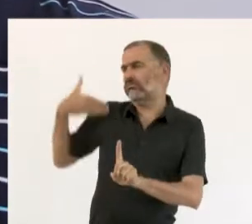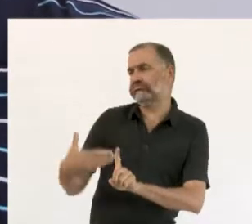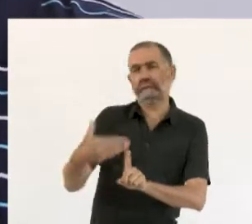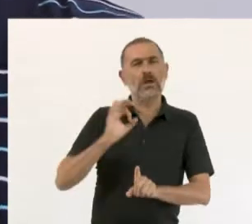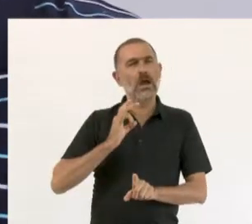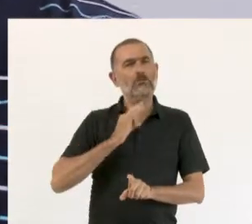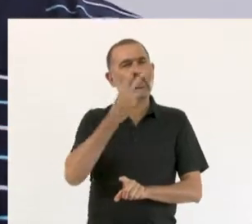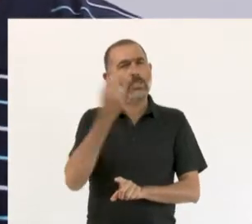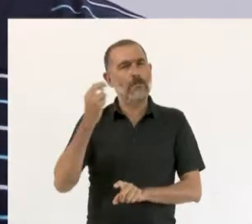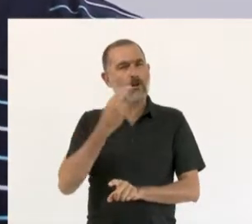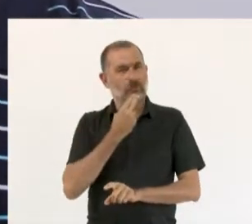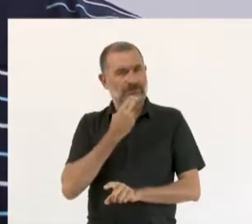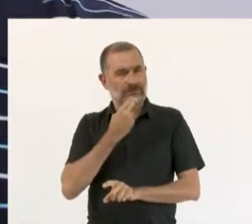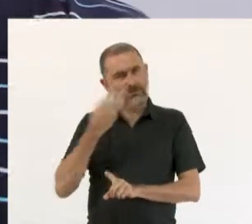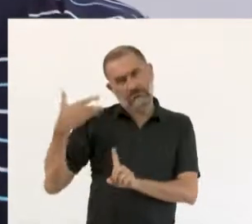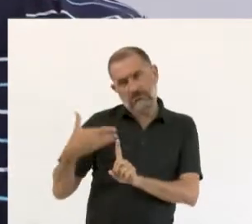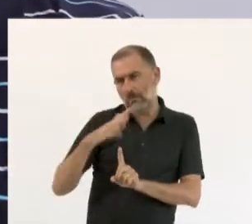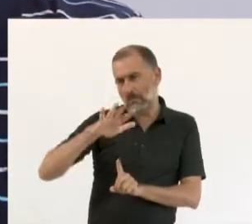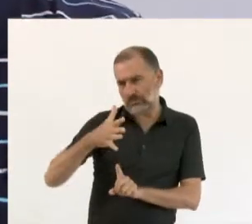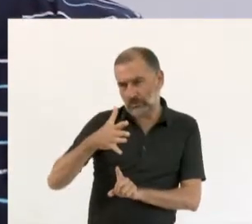año 2011. ¿Sí?